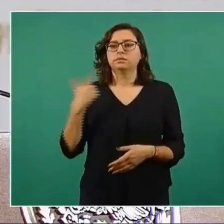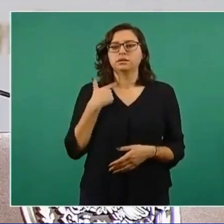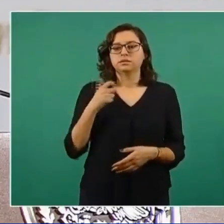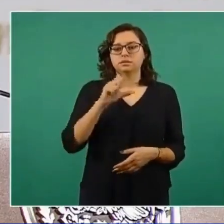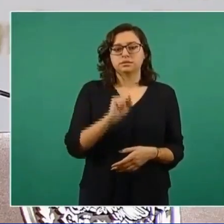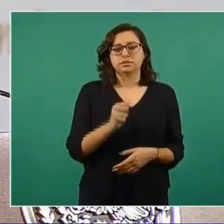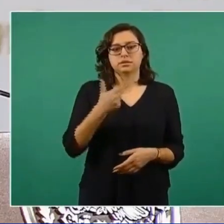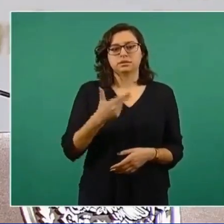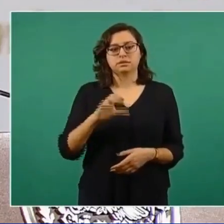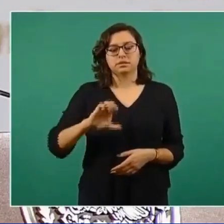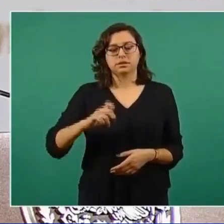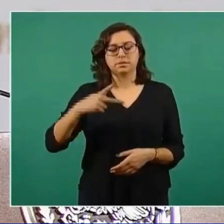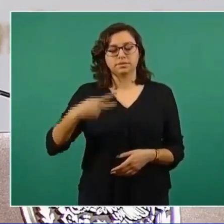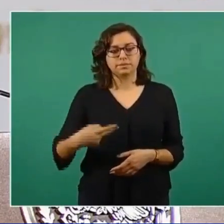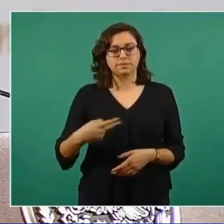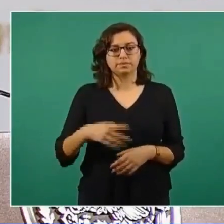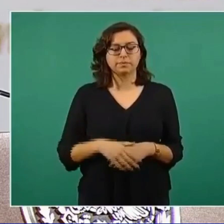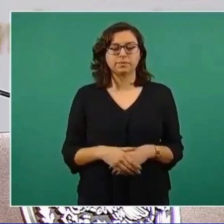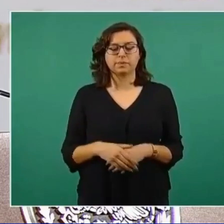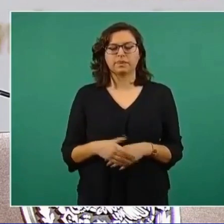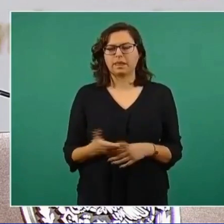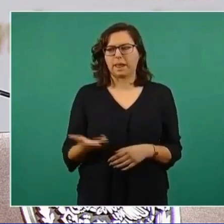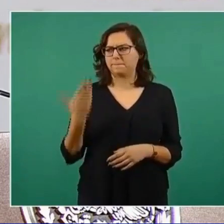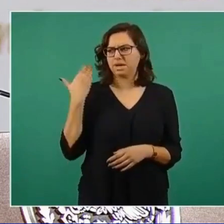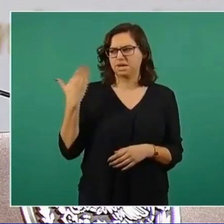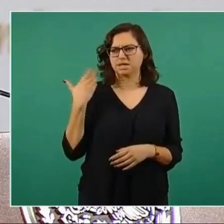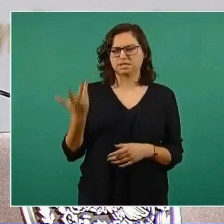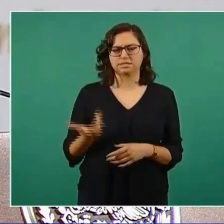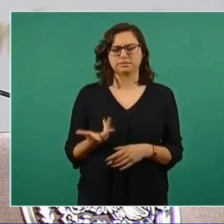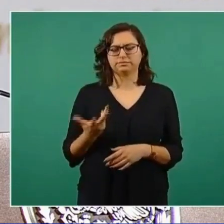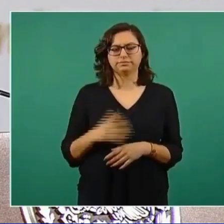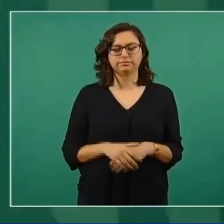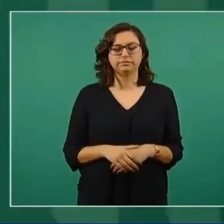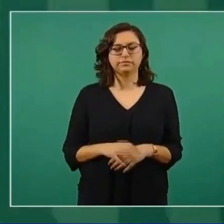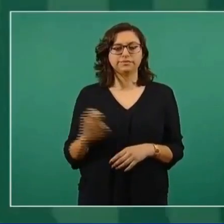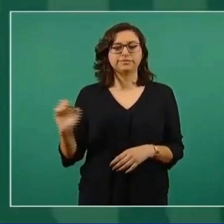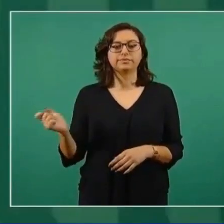reciente, de la pasada administración, llegó a decir